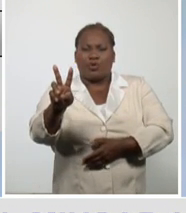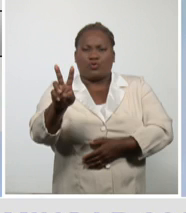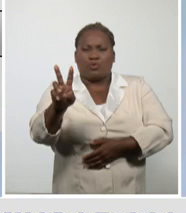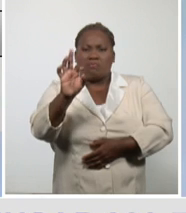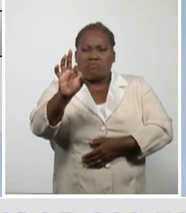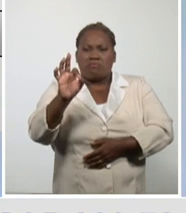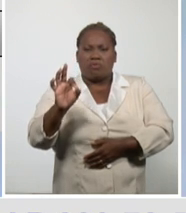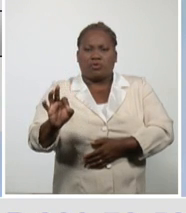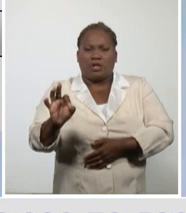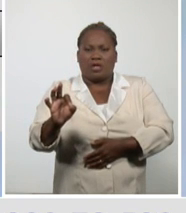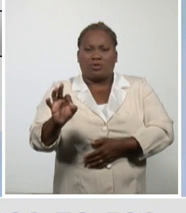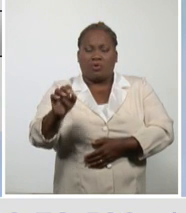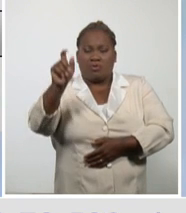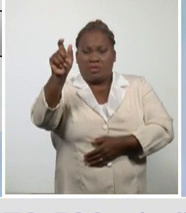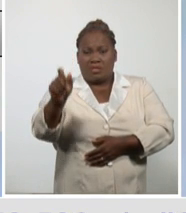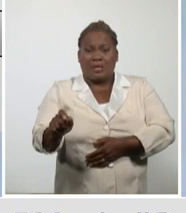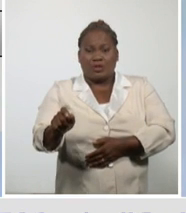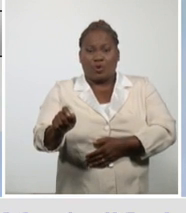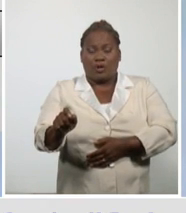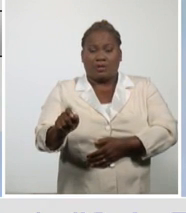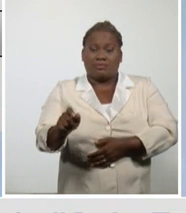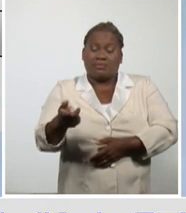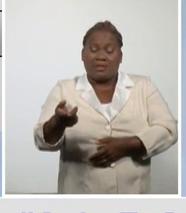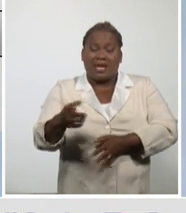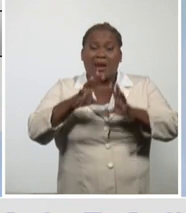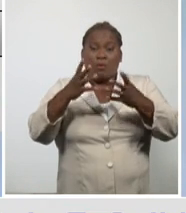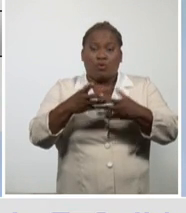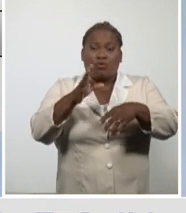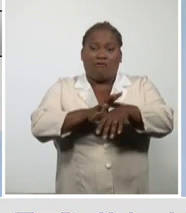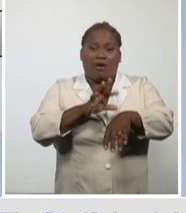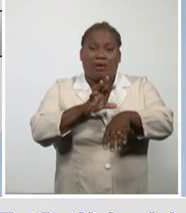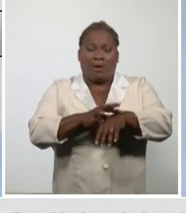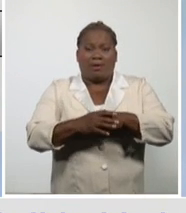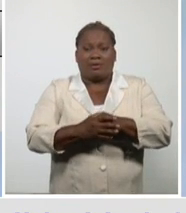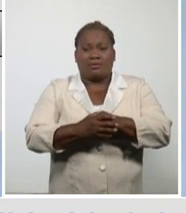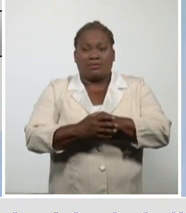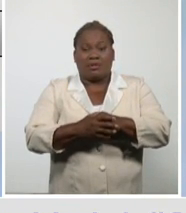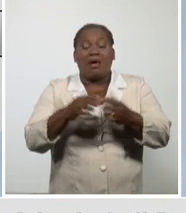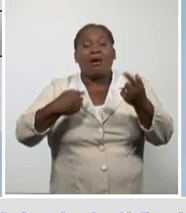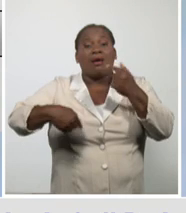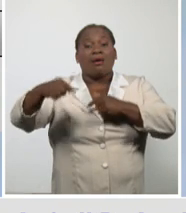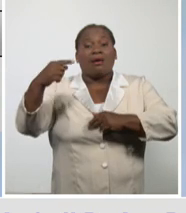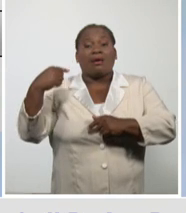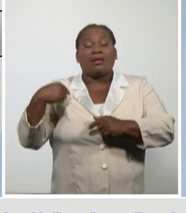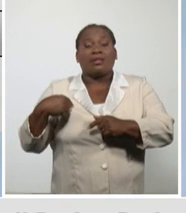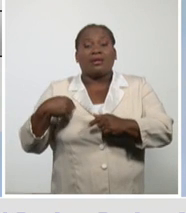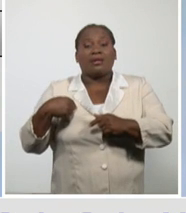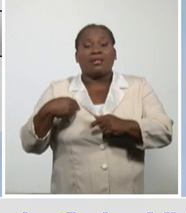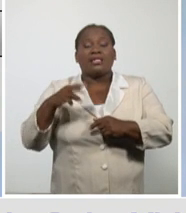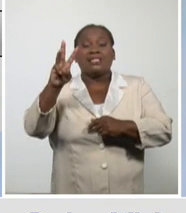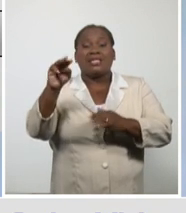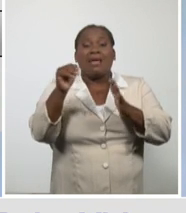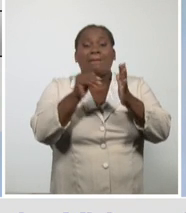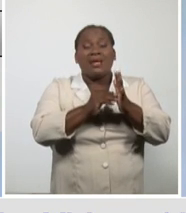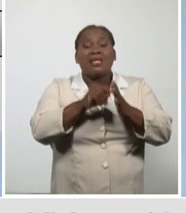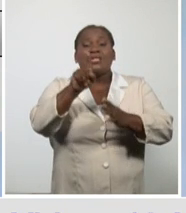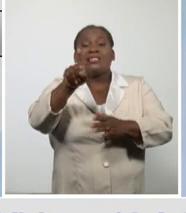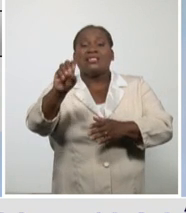42% del total de casos reportados en el mundo. Y en el día de ayer se produjeron 3.106